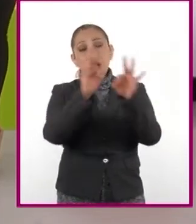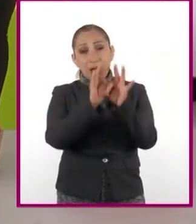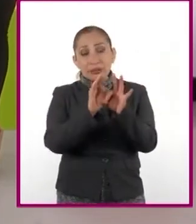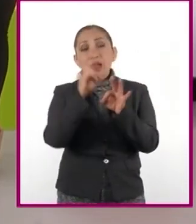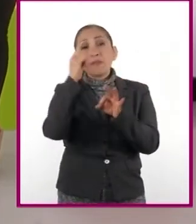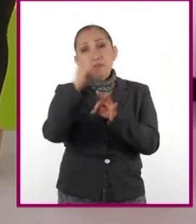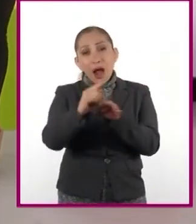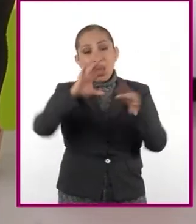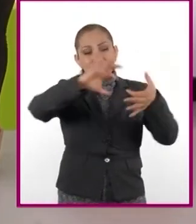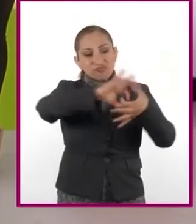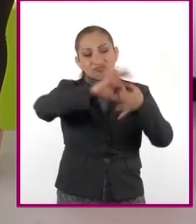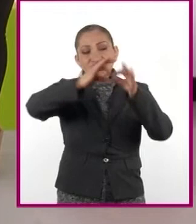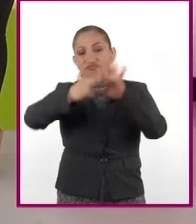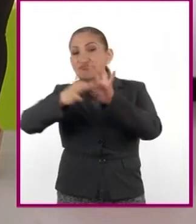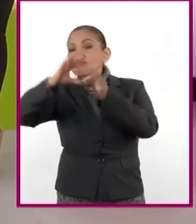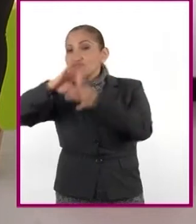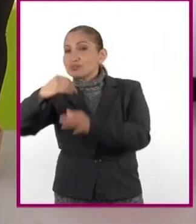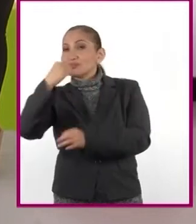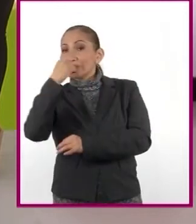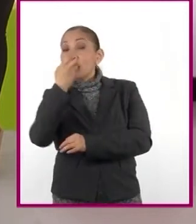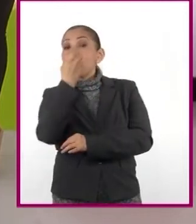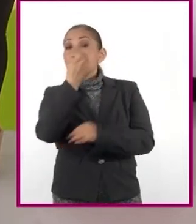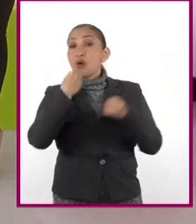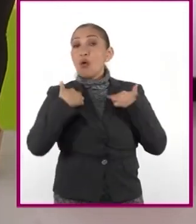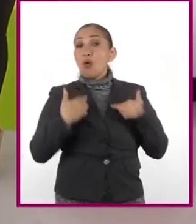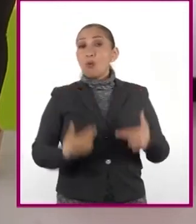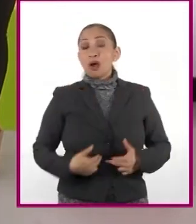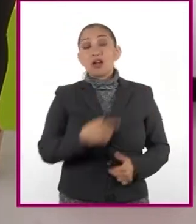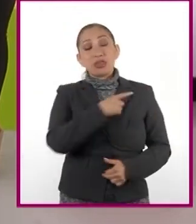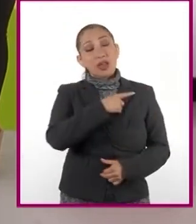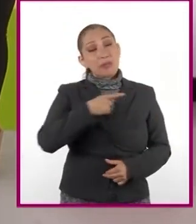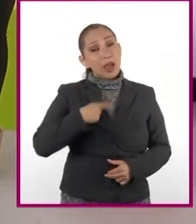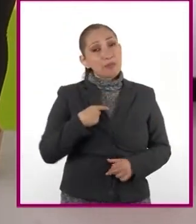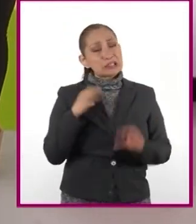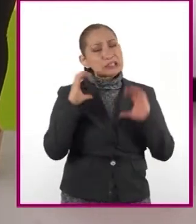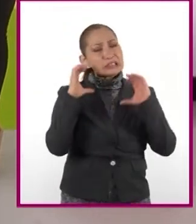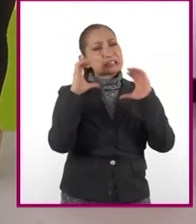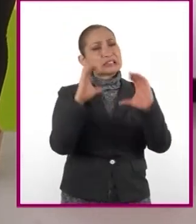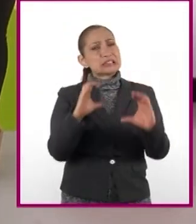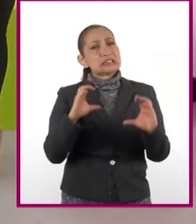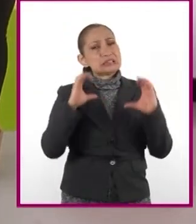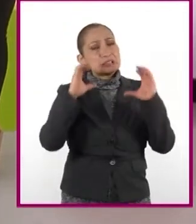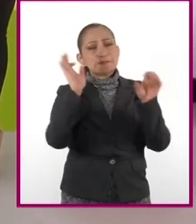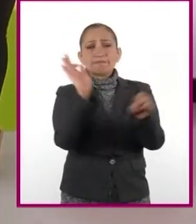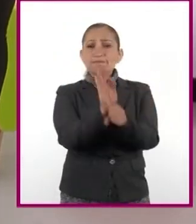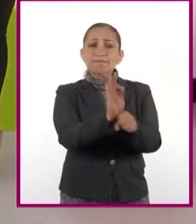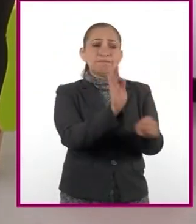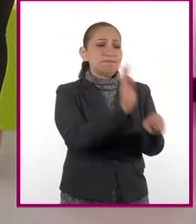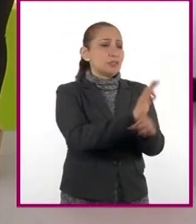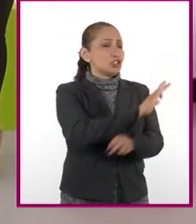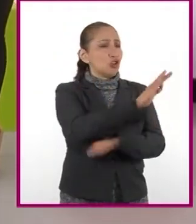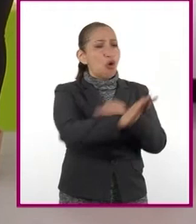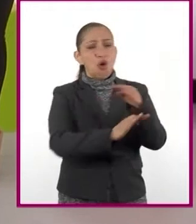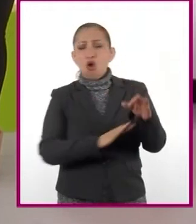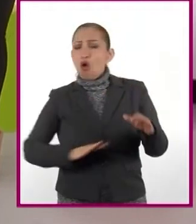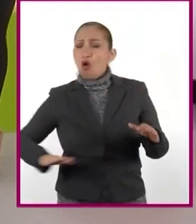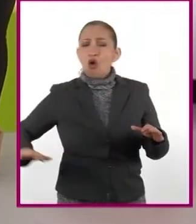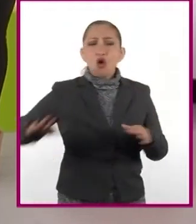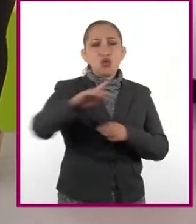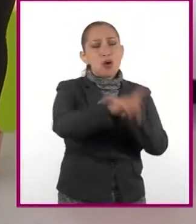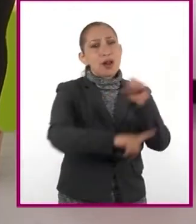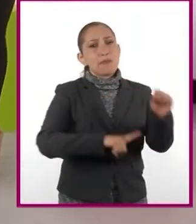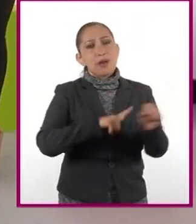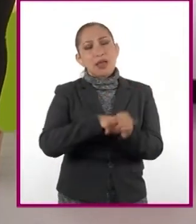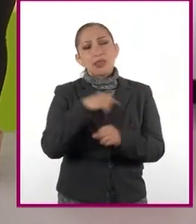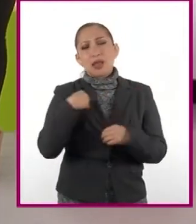red alimentaria. Por eso, los humanos debemos ser muy cuidadosos y proteger a todas las especies del